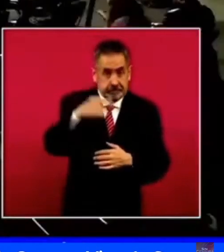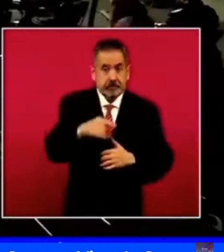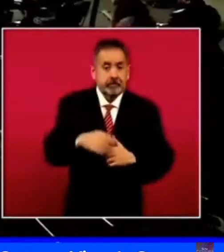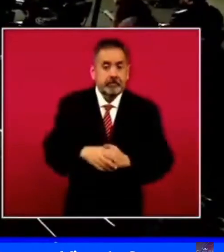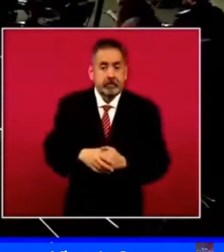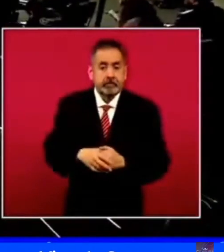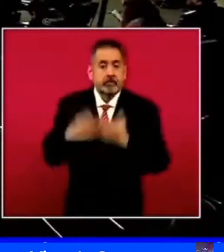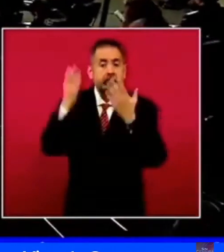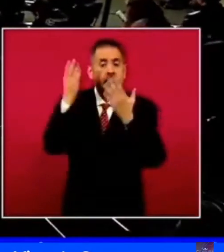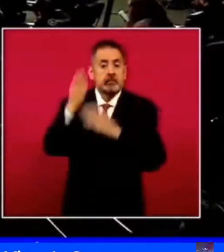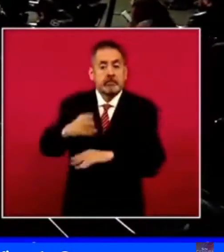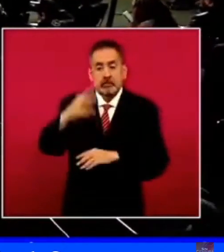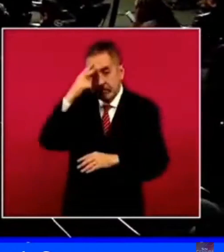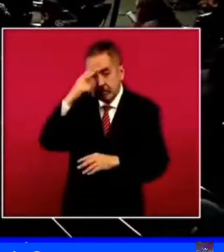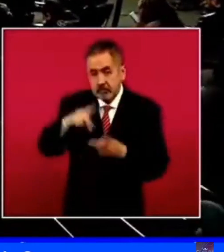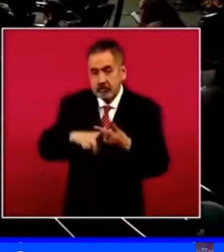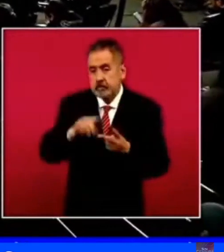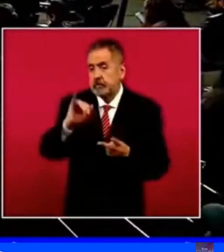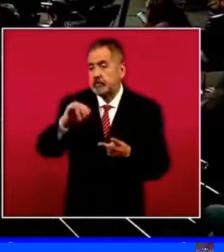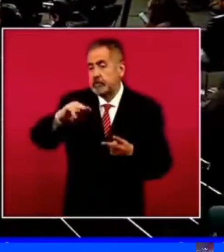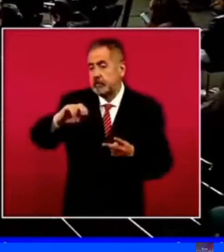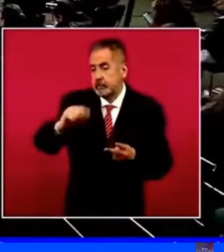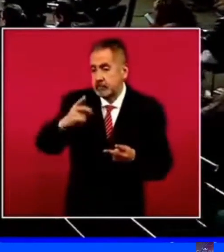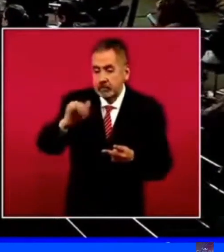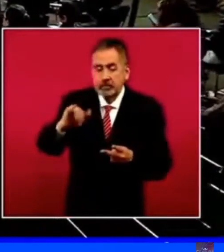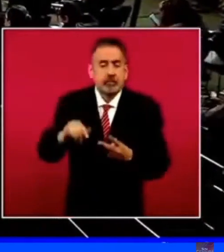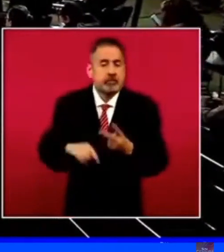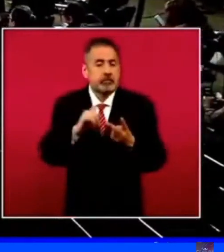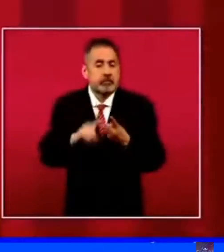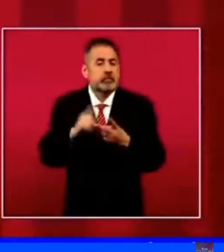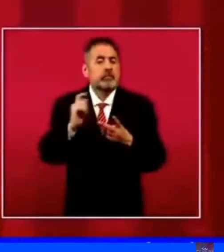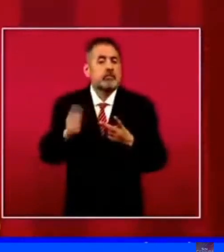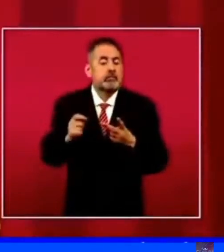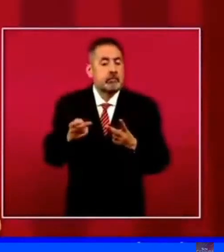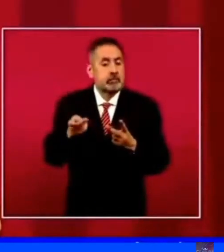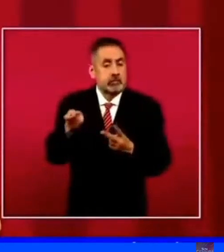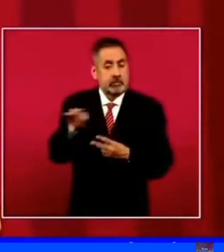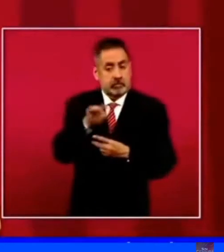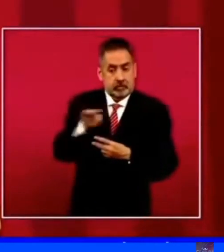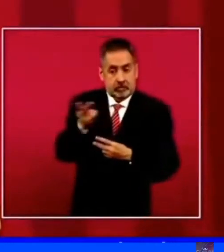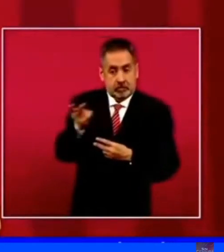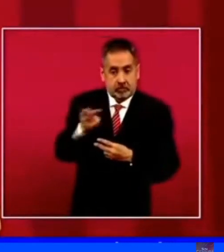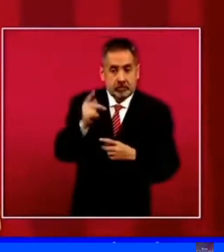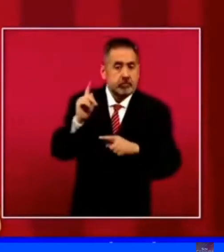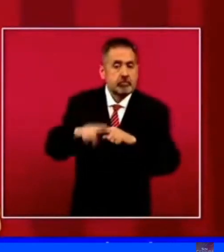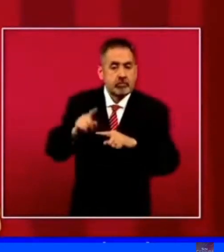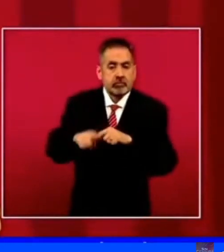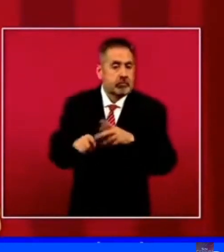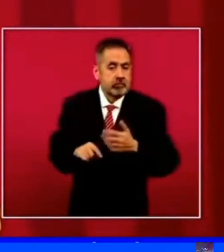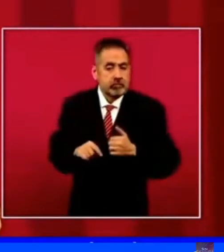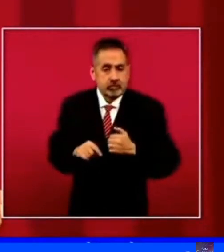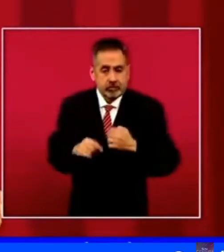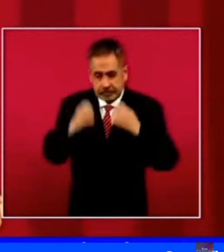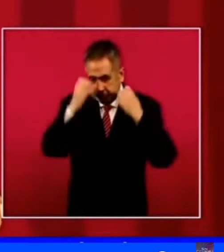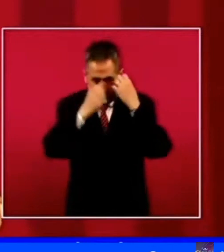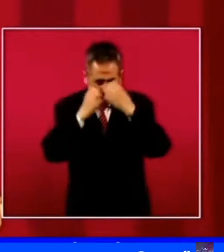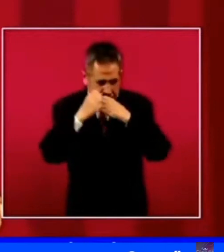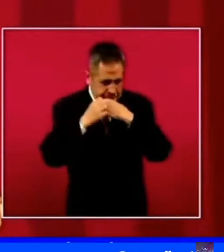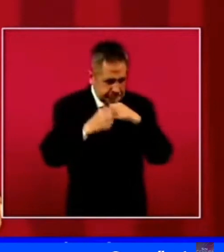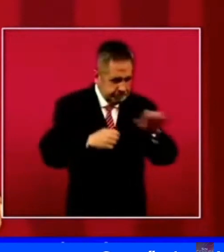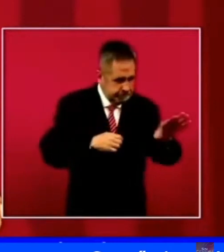que el banco de México el Inegi son los que hacen la